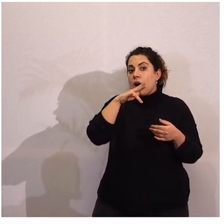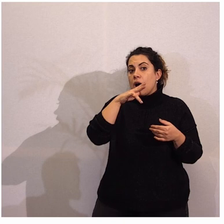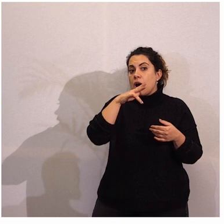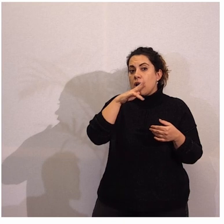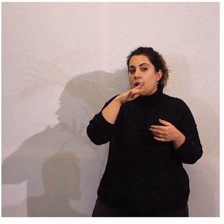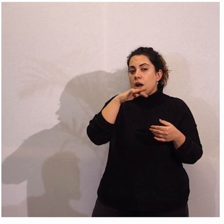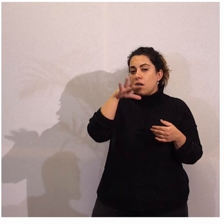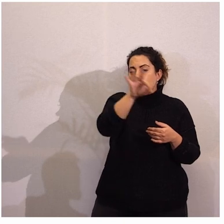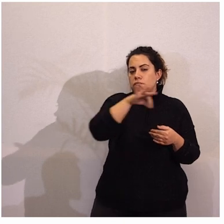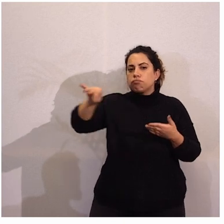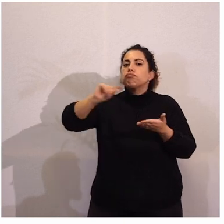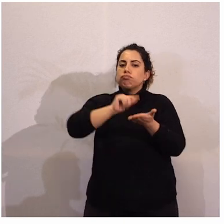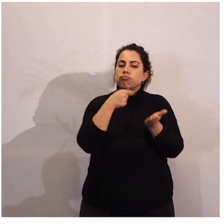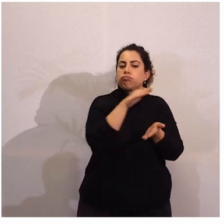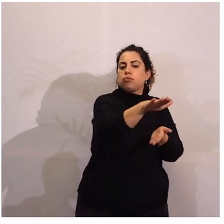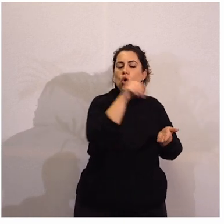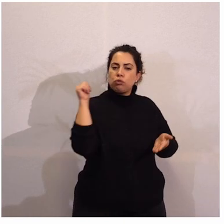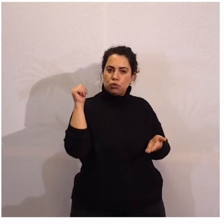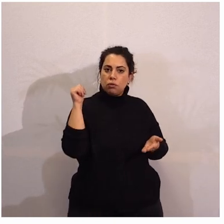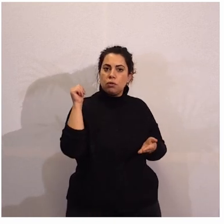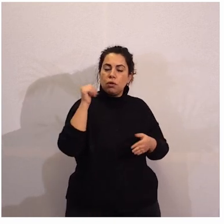a contratar para que tu trabajo